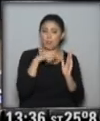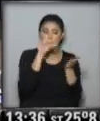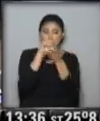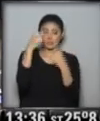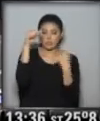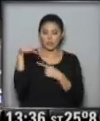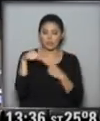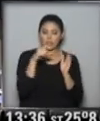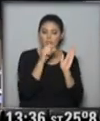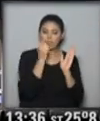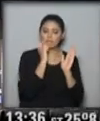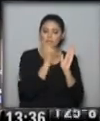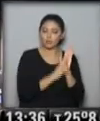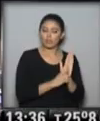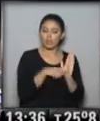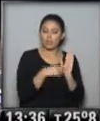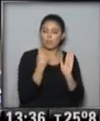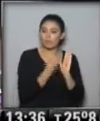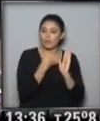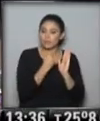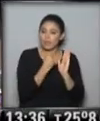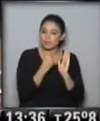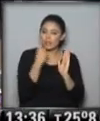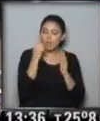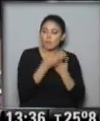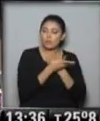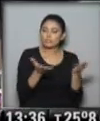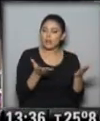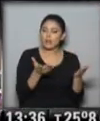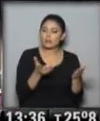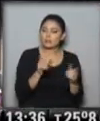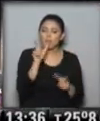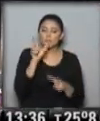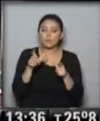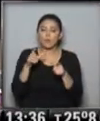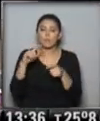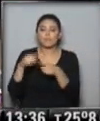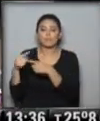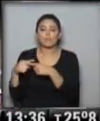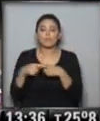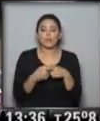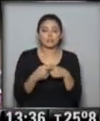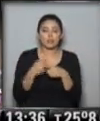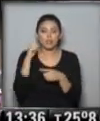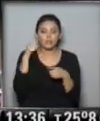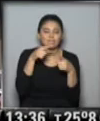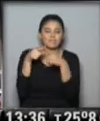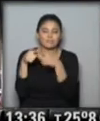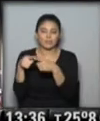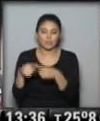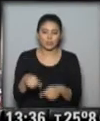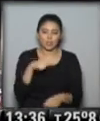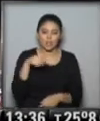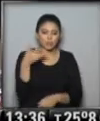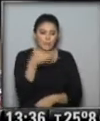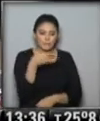en un factor fundamental para determinar hacia dónde van los políticos que leen encuestas todos los días las piden